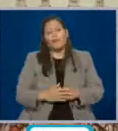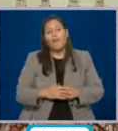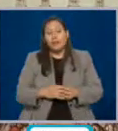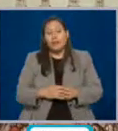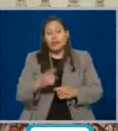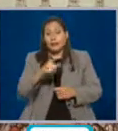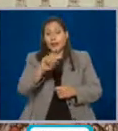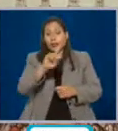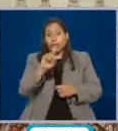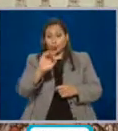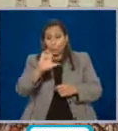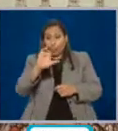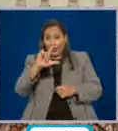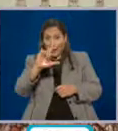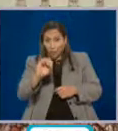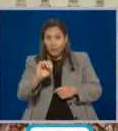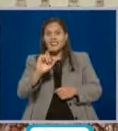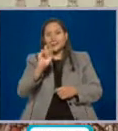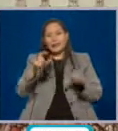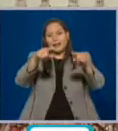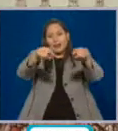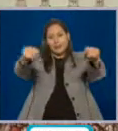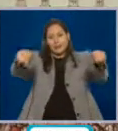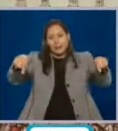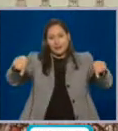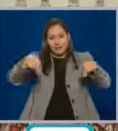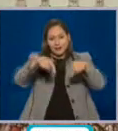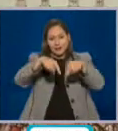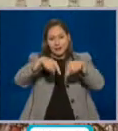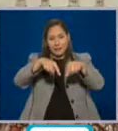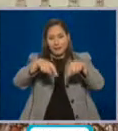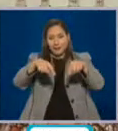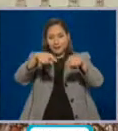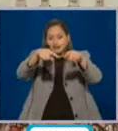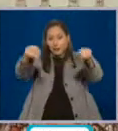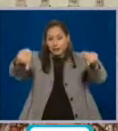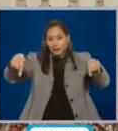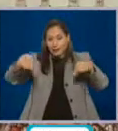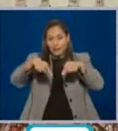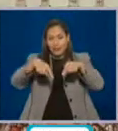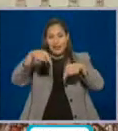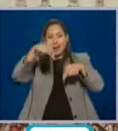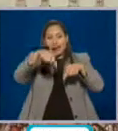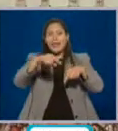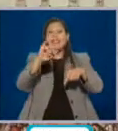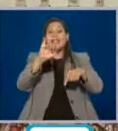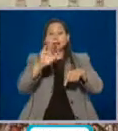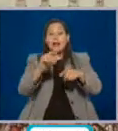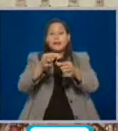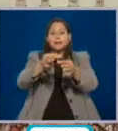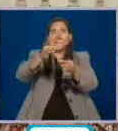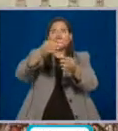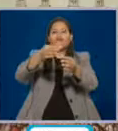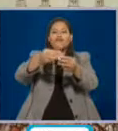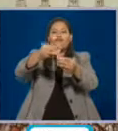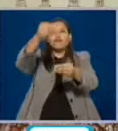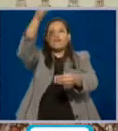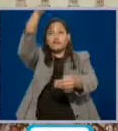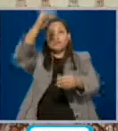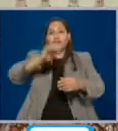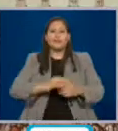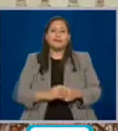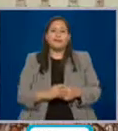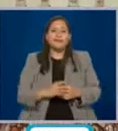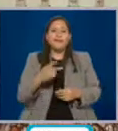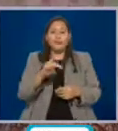el Zócalo era eso, exactamente. Ahí estamos ¿Ah, viendo sí? como la base de Ajá. la columna. Mira. Y bueno, también se le dice Plaza de la Constitución y uno Sí. diría, pero la Constitución en México,